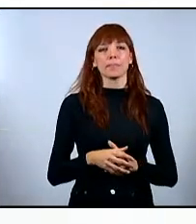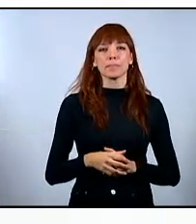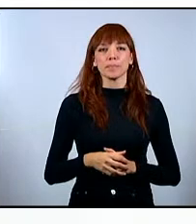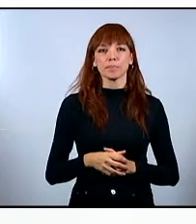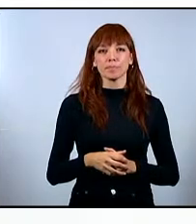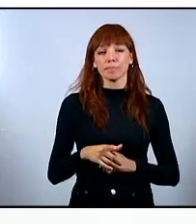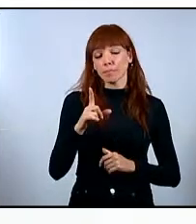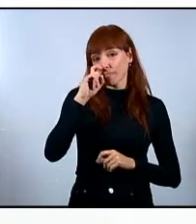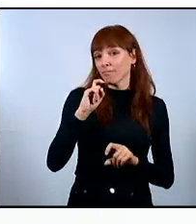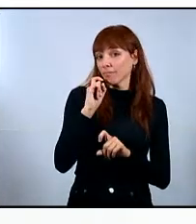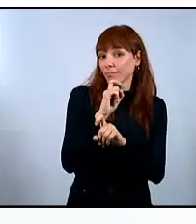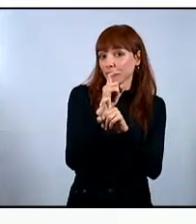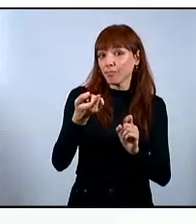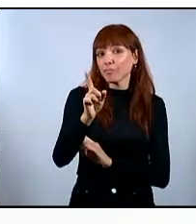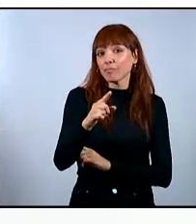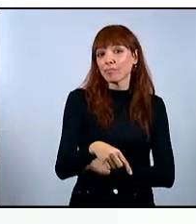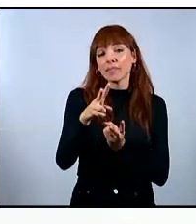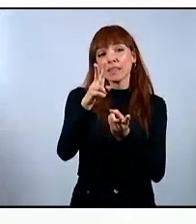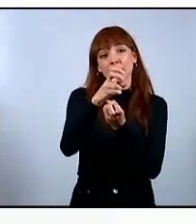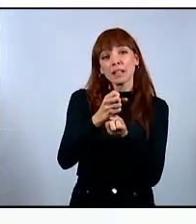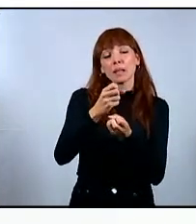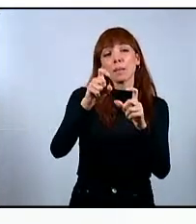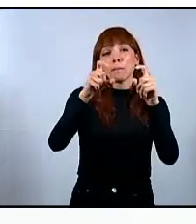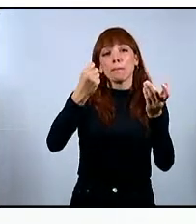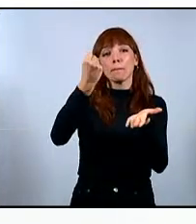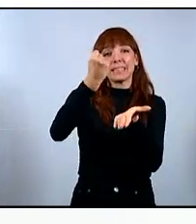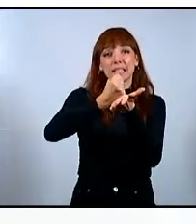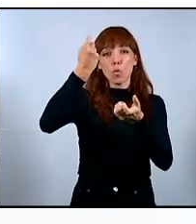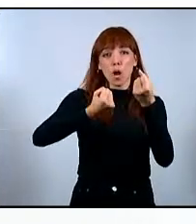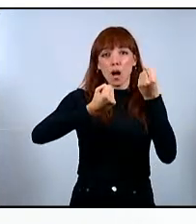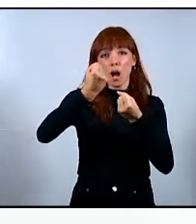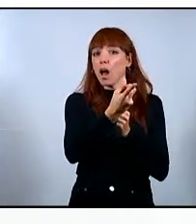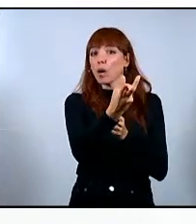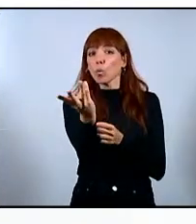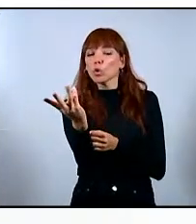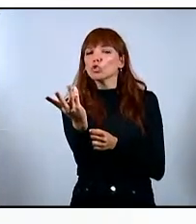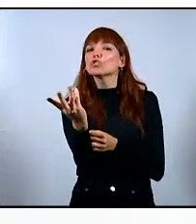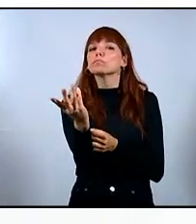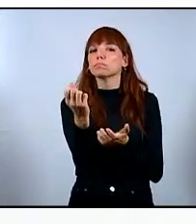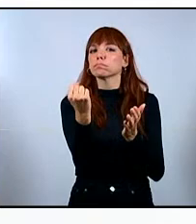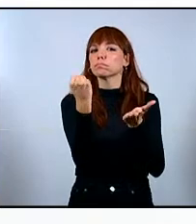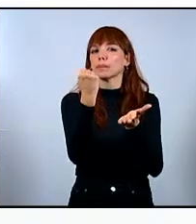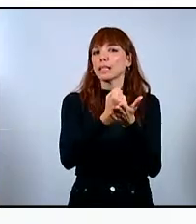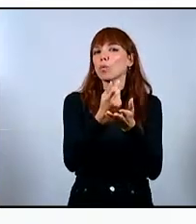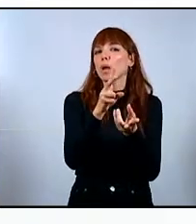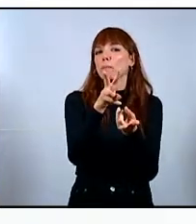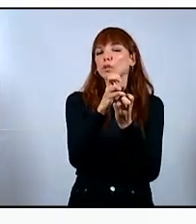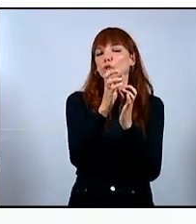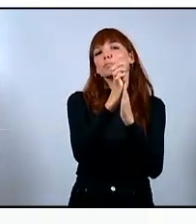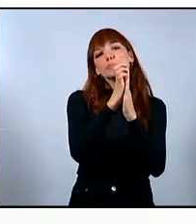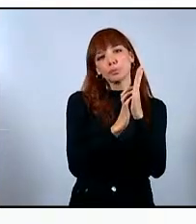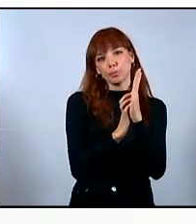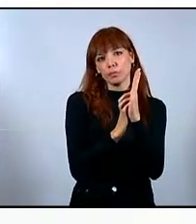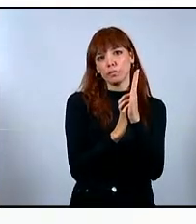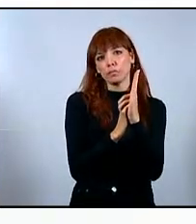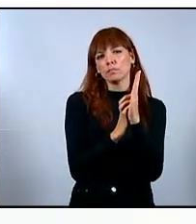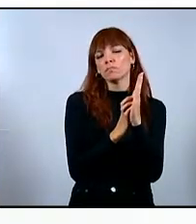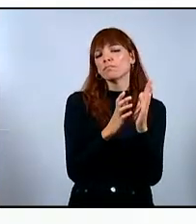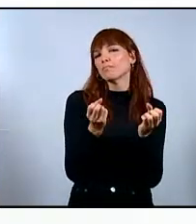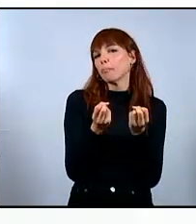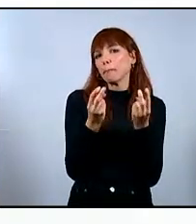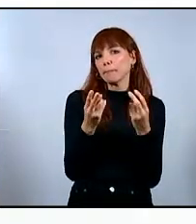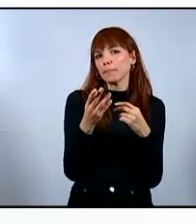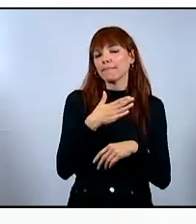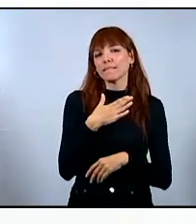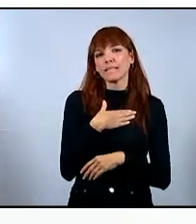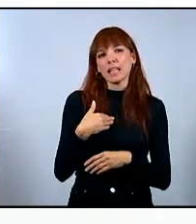recordarles también que hemos bajado el impuesto de matriculación en determinados vehículos, una medida con la que pretendemos corregir una